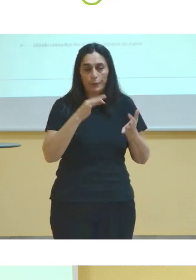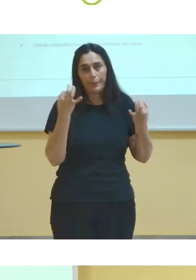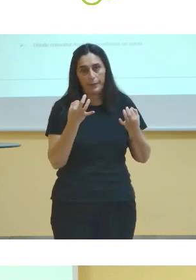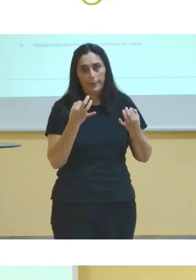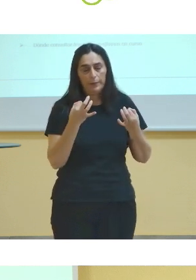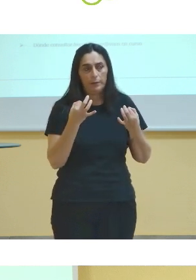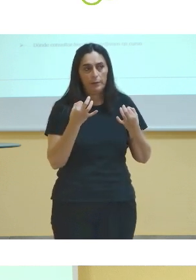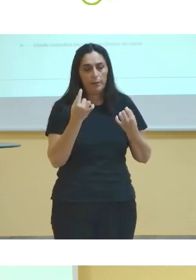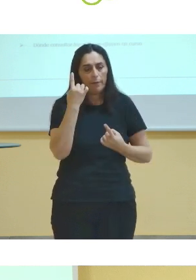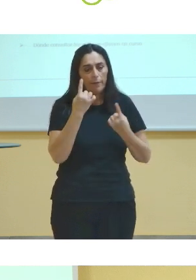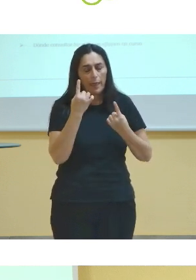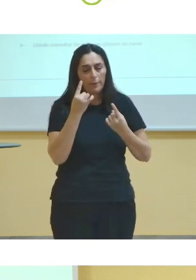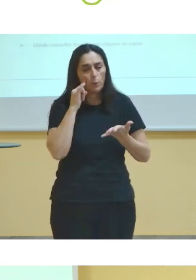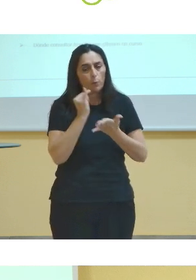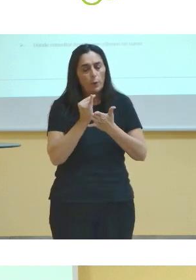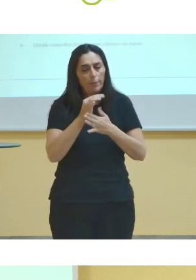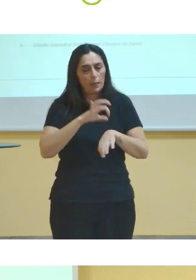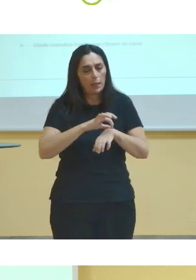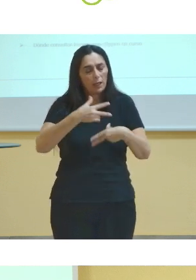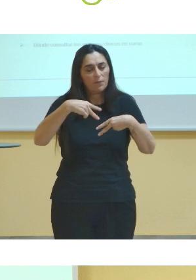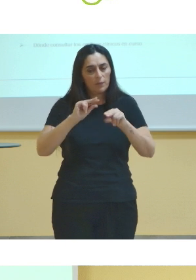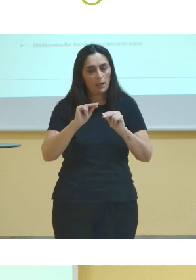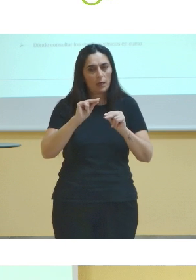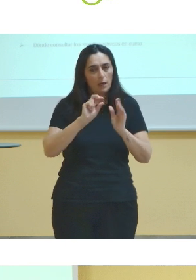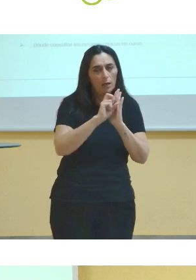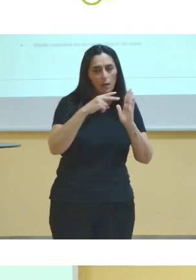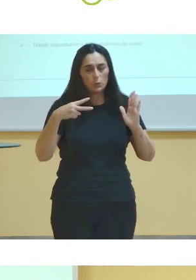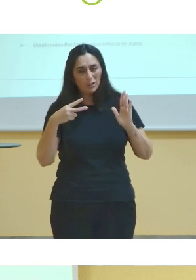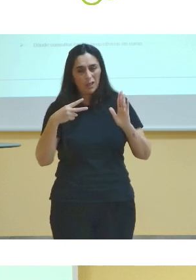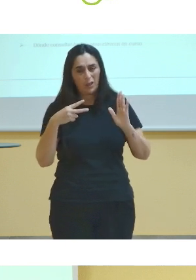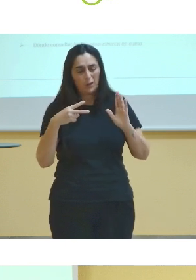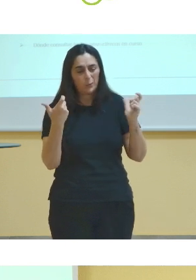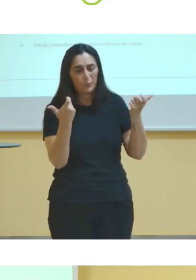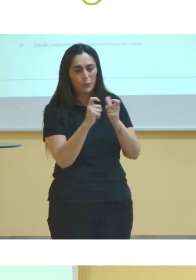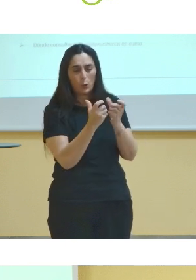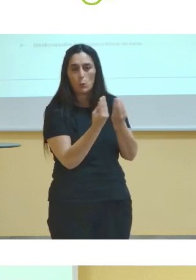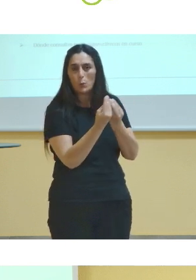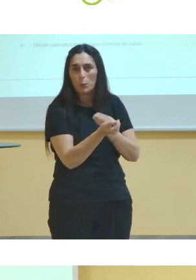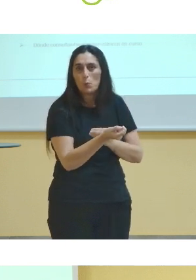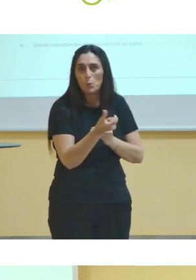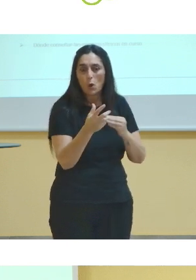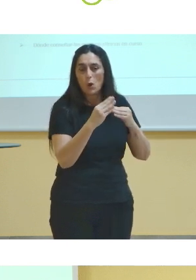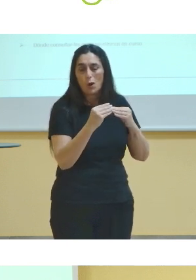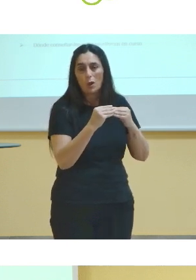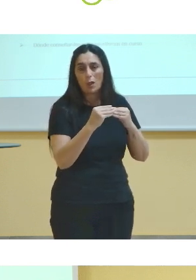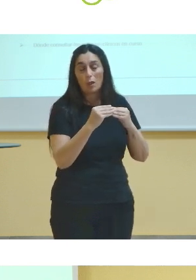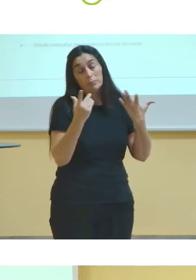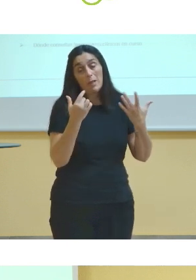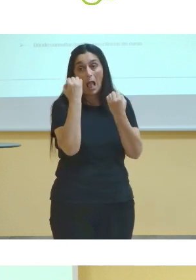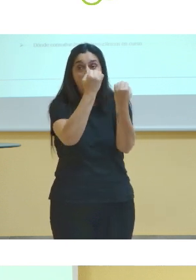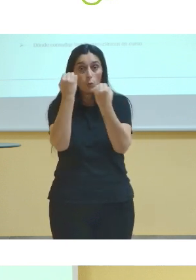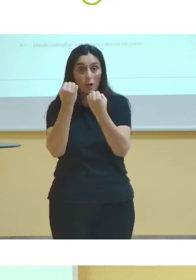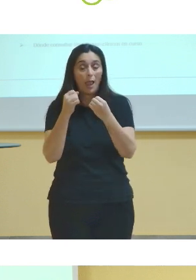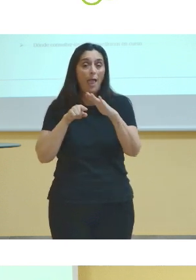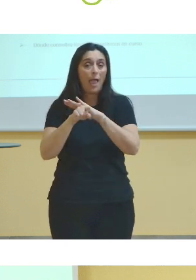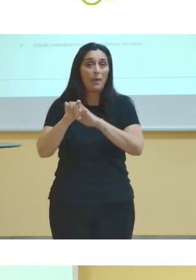veces cuando terminas el ensayo clínico, los resultados, claro, se han hecho sobre muy pocos pacientes. Cuando llega la autoridad regulatoria, la Agencia